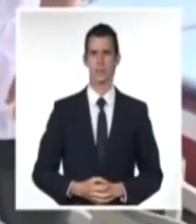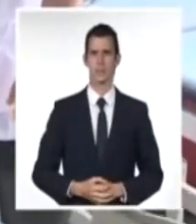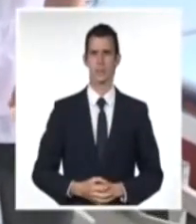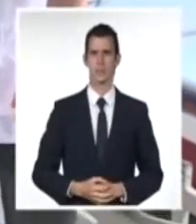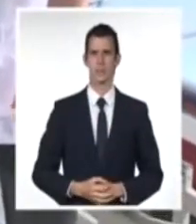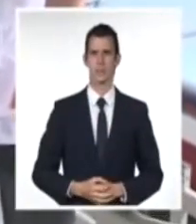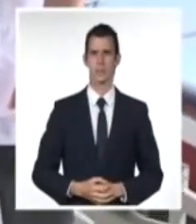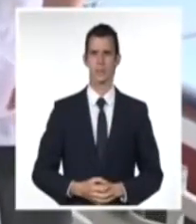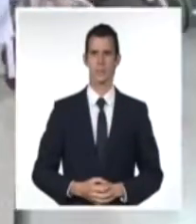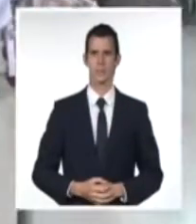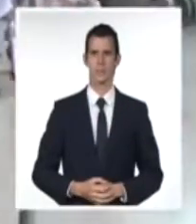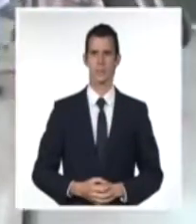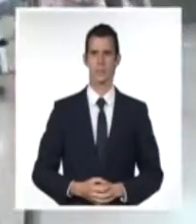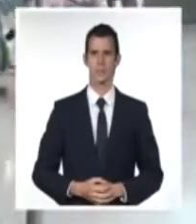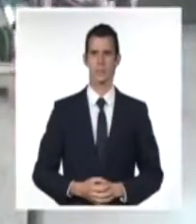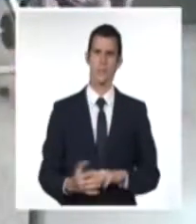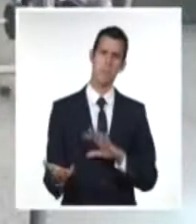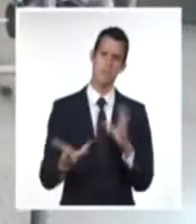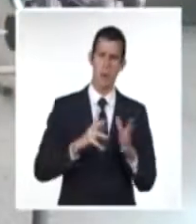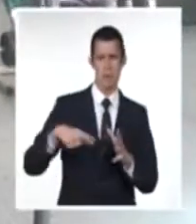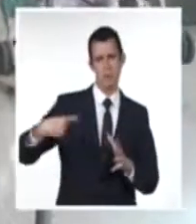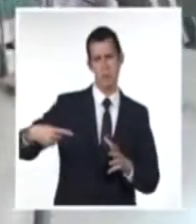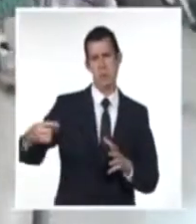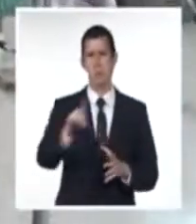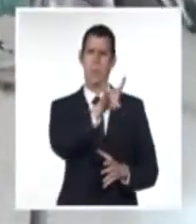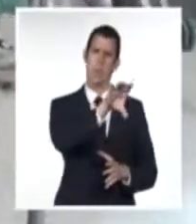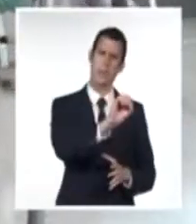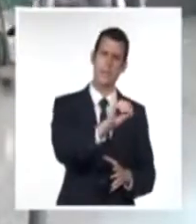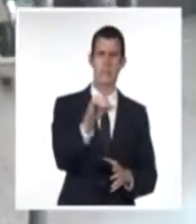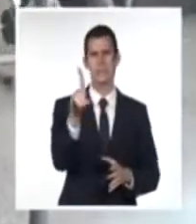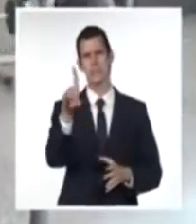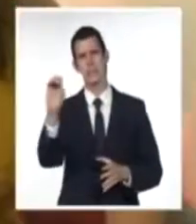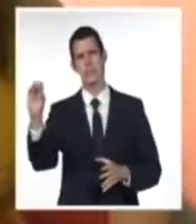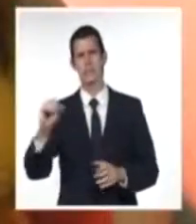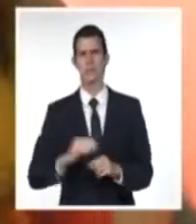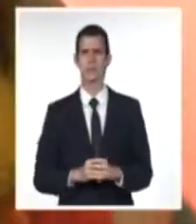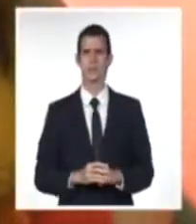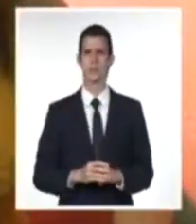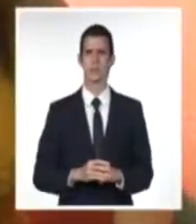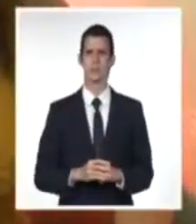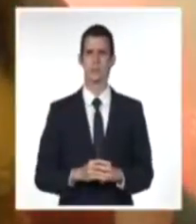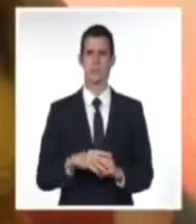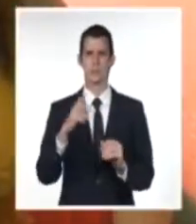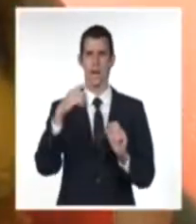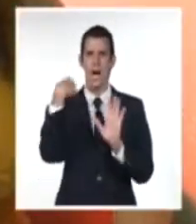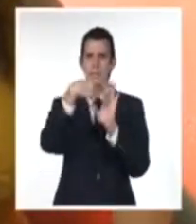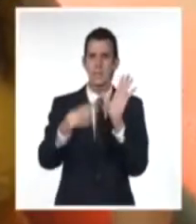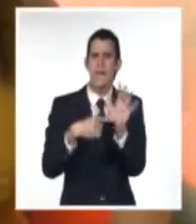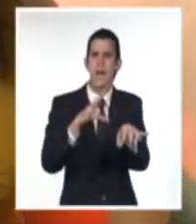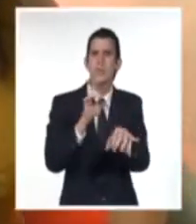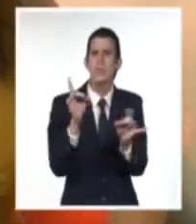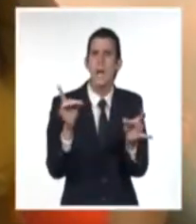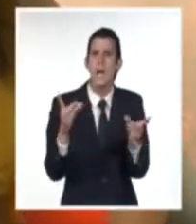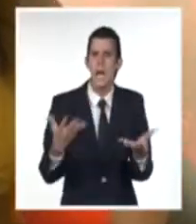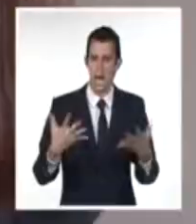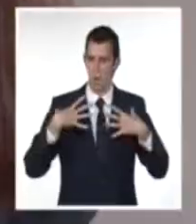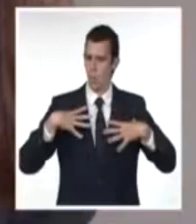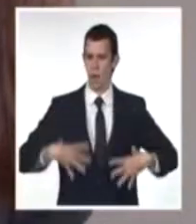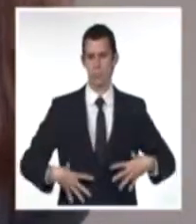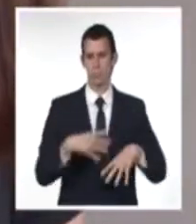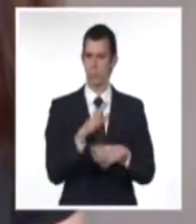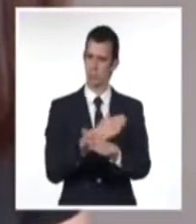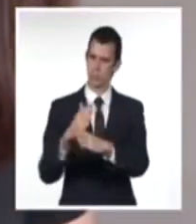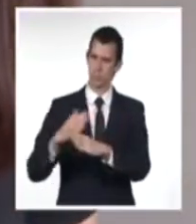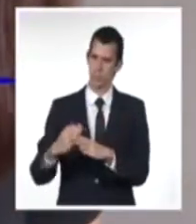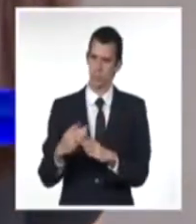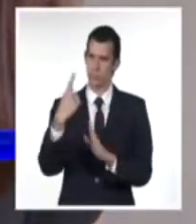incluye entre 90 y 100 personas diarias con patologías diversas, que agradecen la calidad del servicio y el vínculo afectivo médico-paciente.